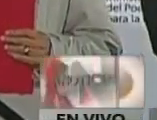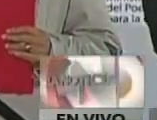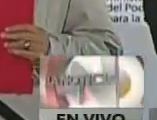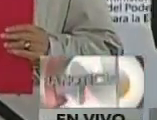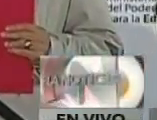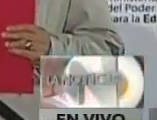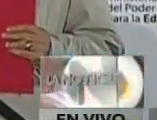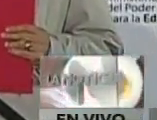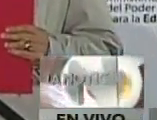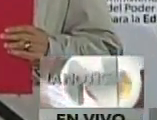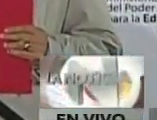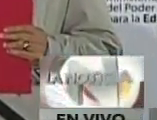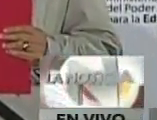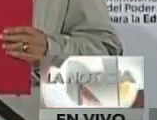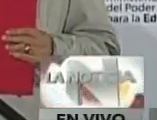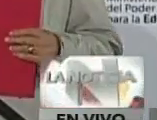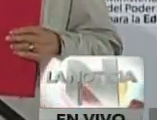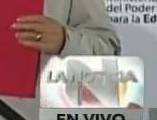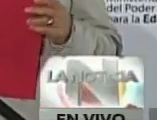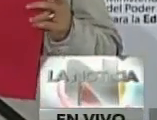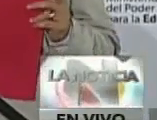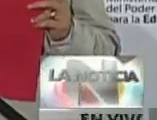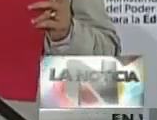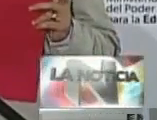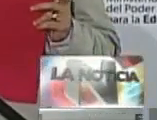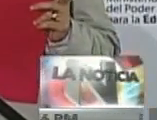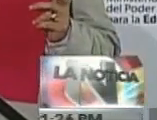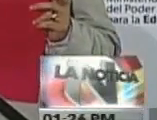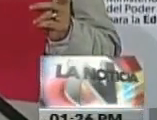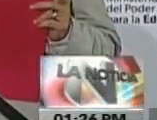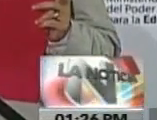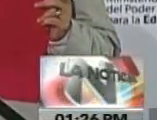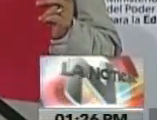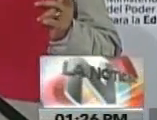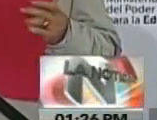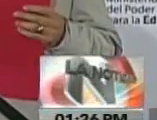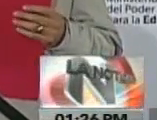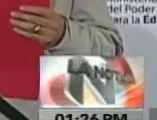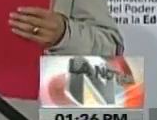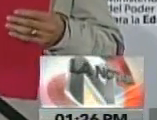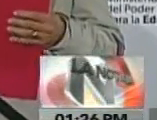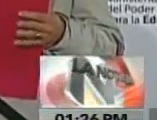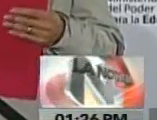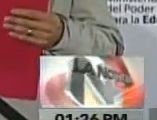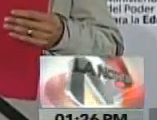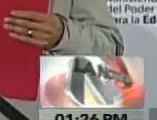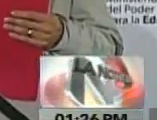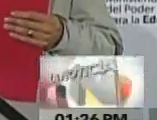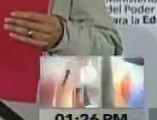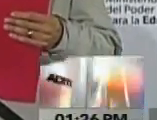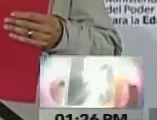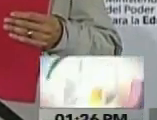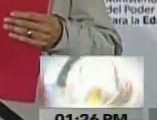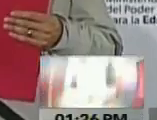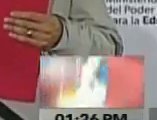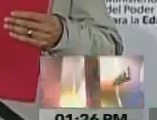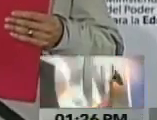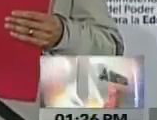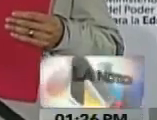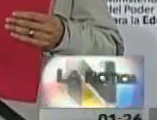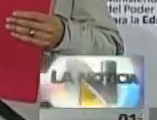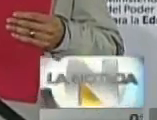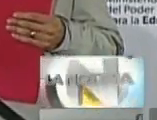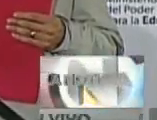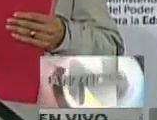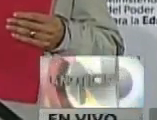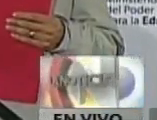y felicitar expresamente al retoño de sus esfuerzos, al resultado de sus esfuerzos, a